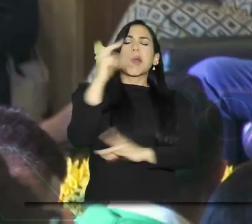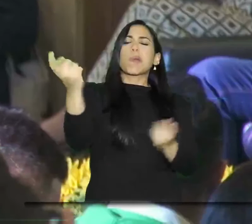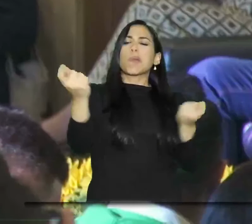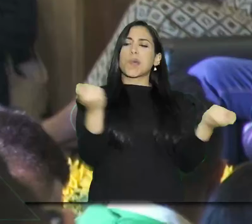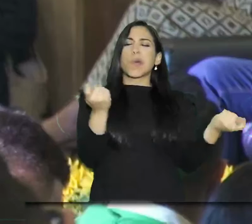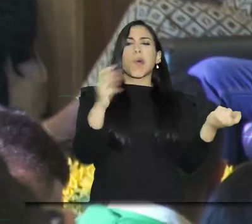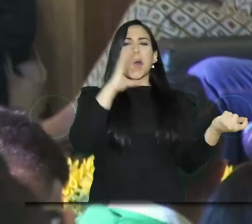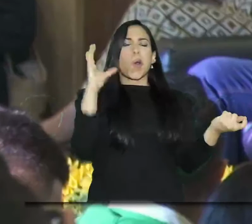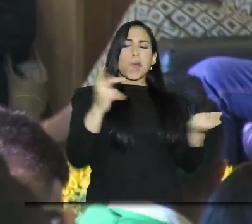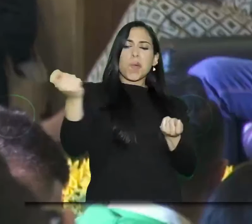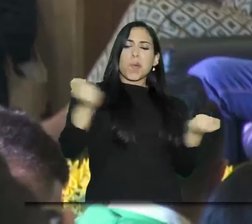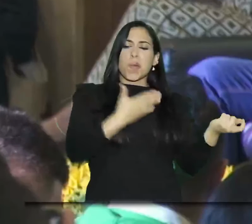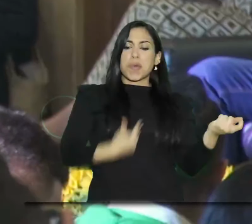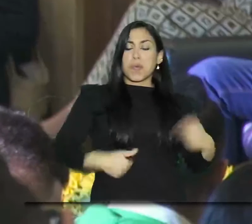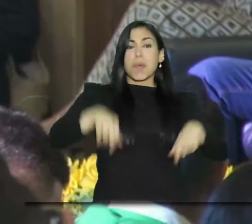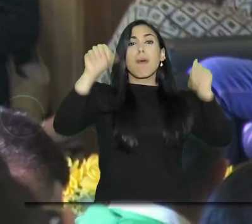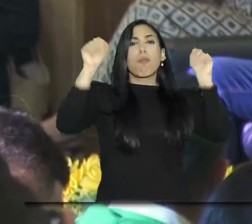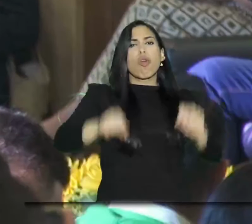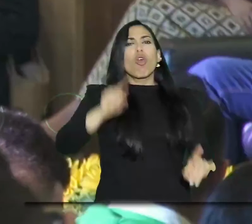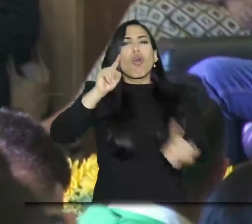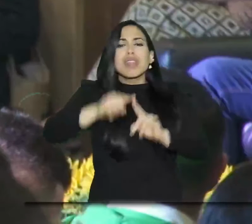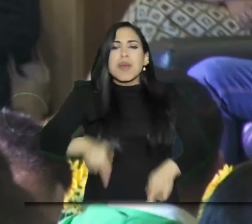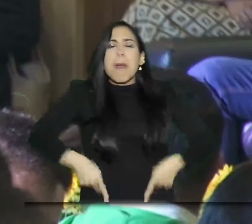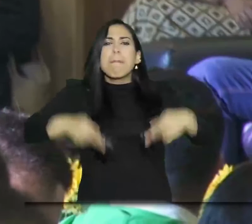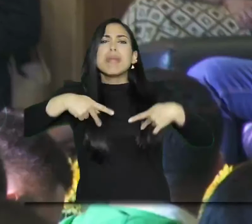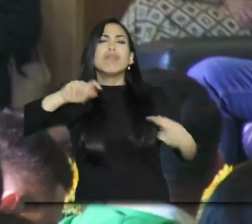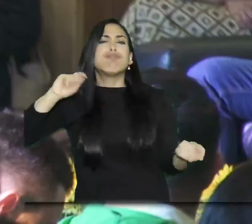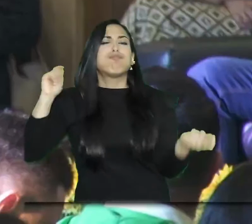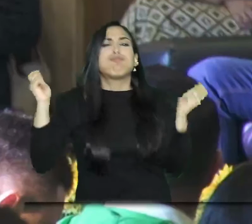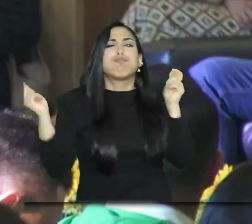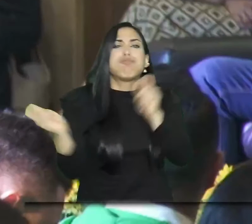este país. Y el objetivo de eso es